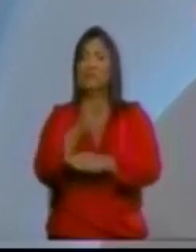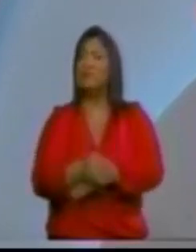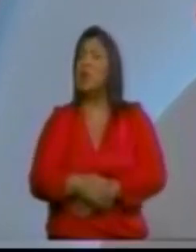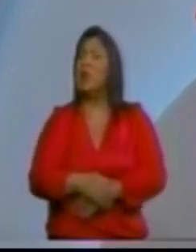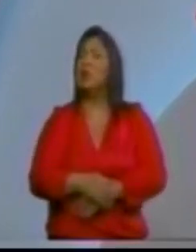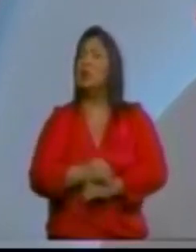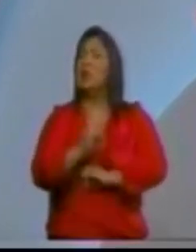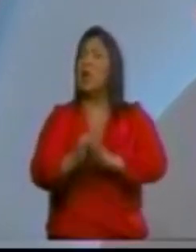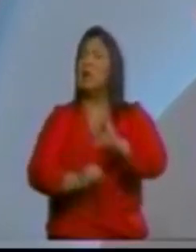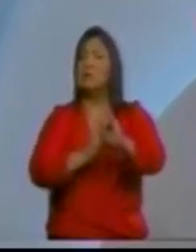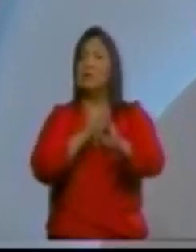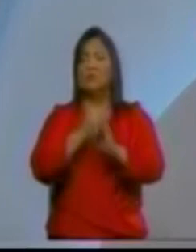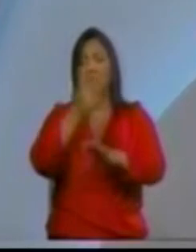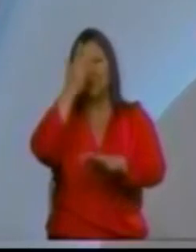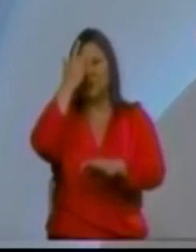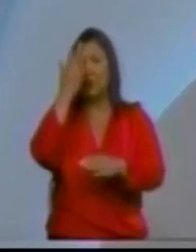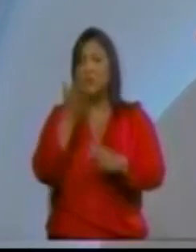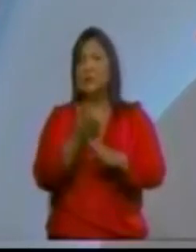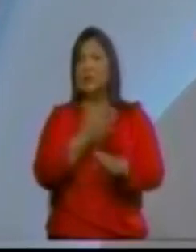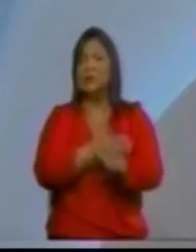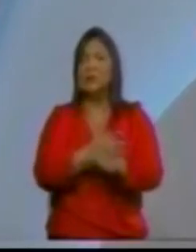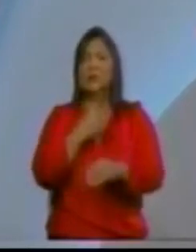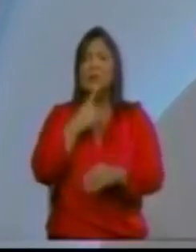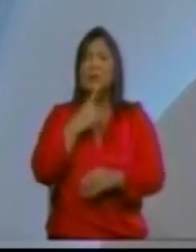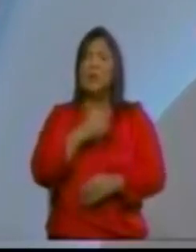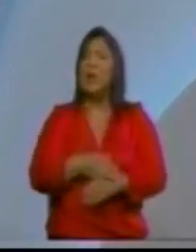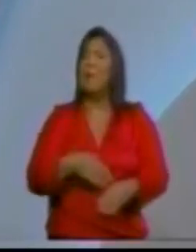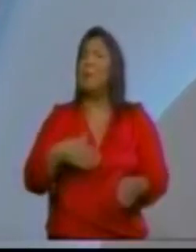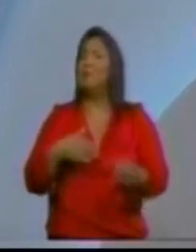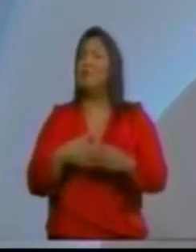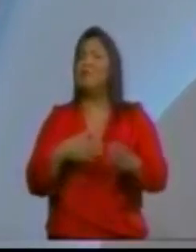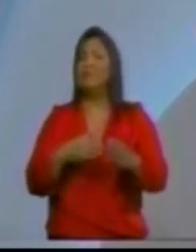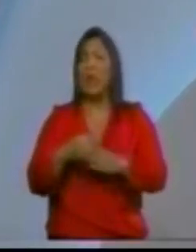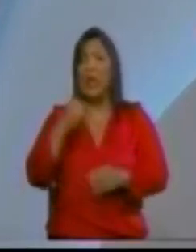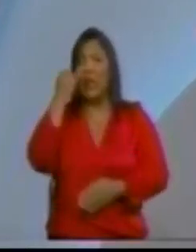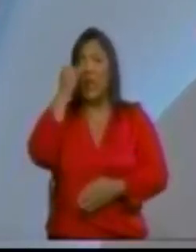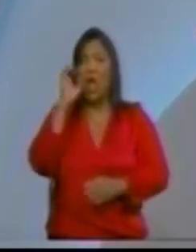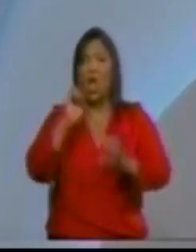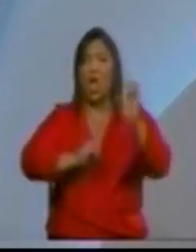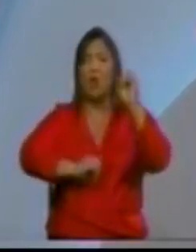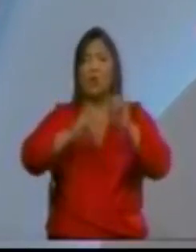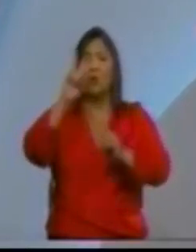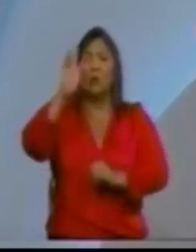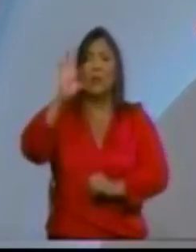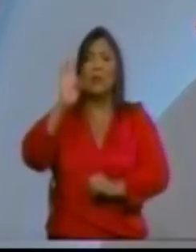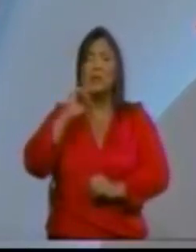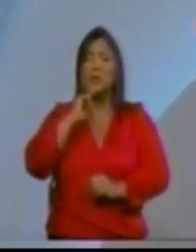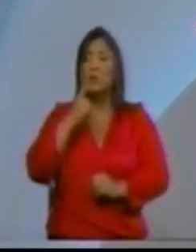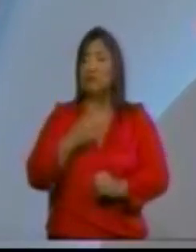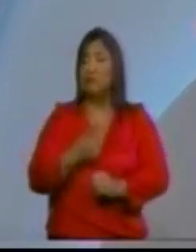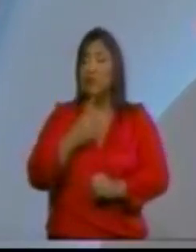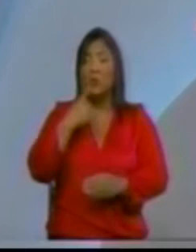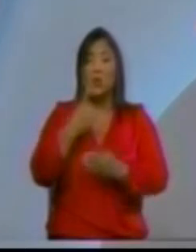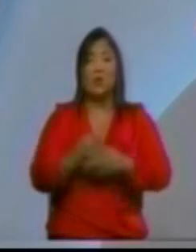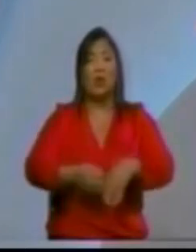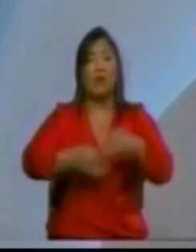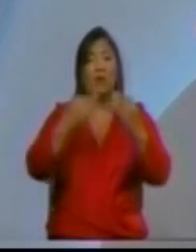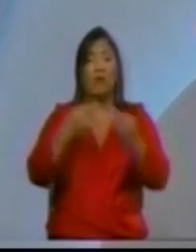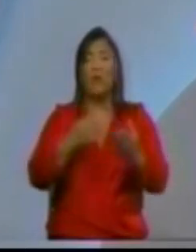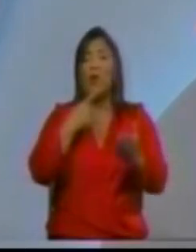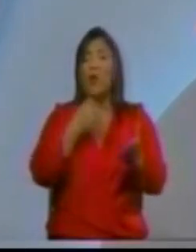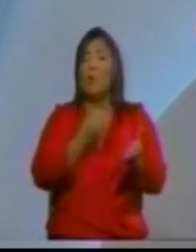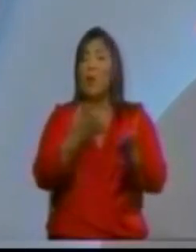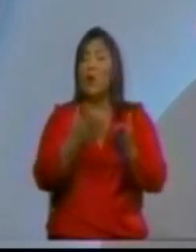internacionales por los supuestos ataques hacia los indígenas en octubre del 2019. Afirmó que no se usó la fuerza